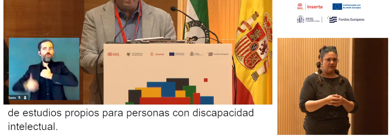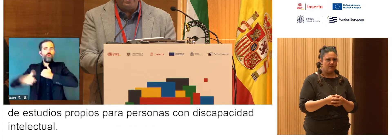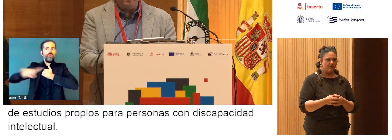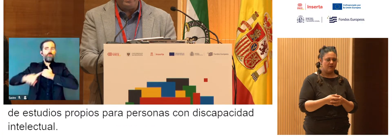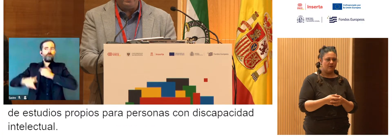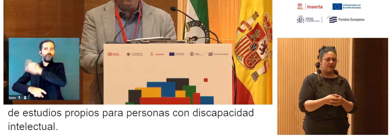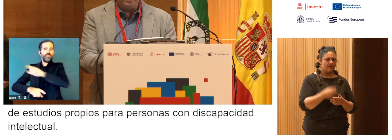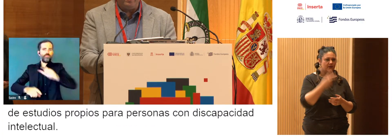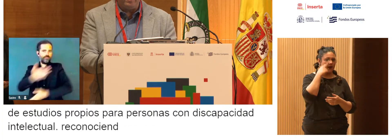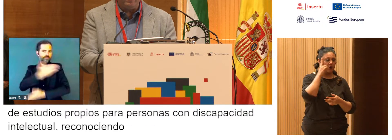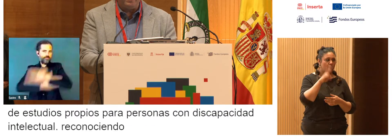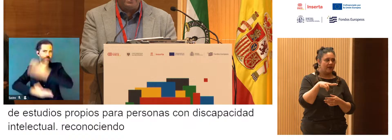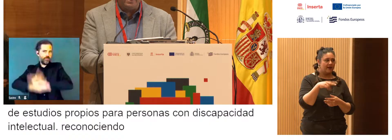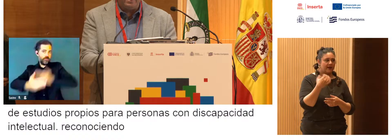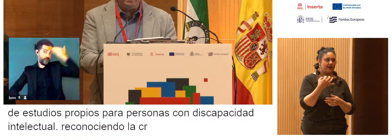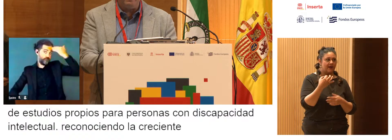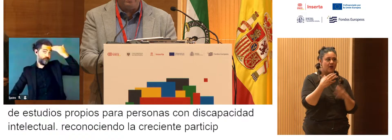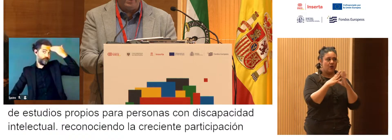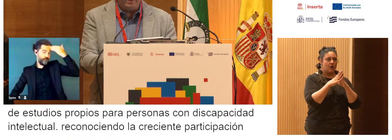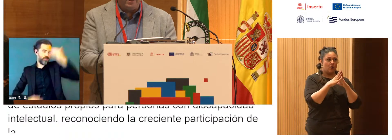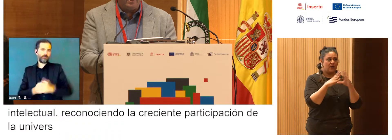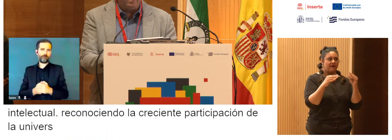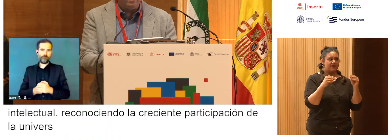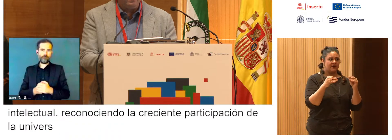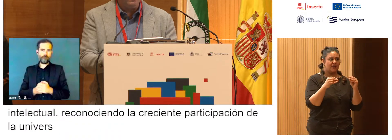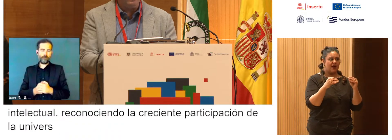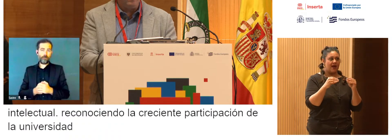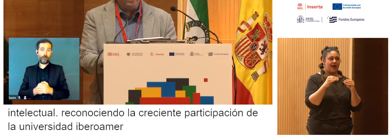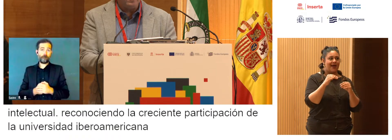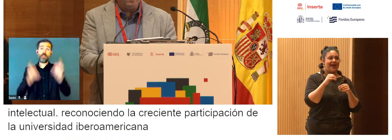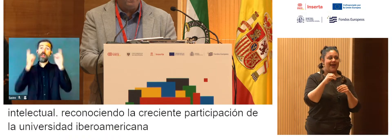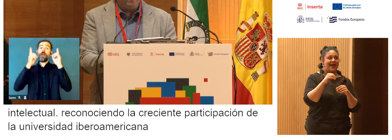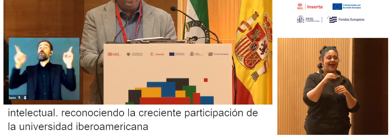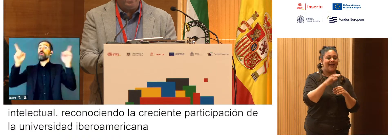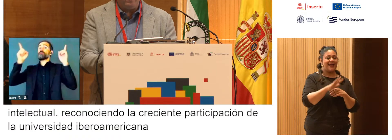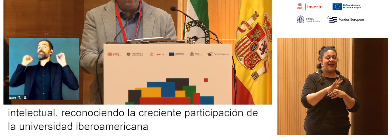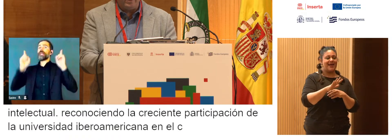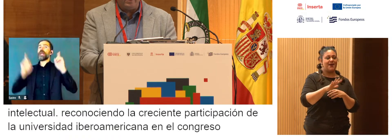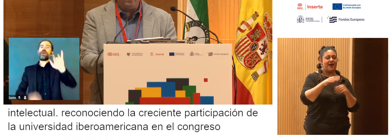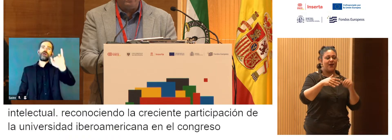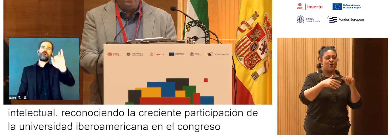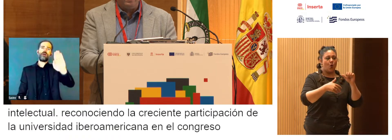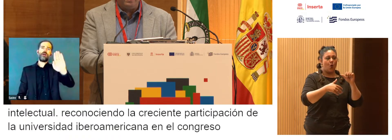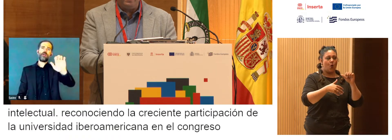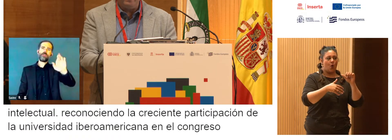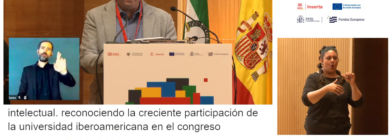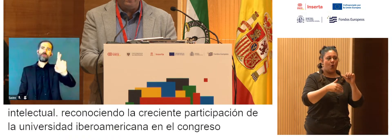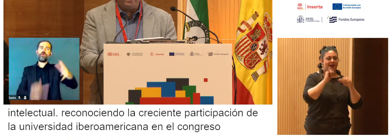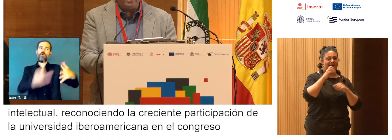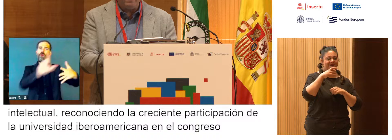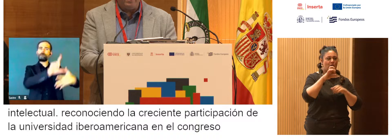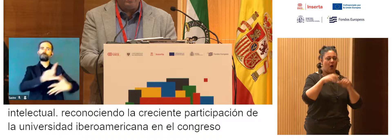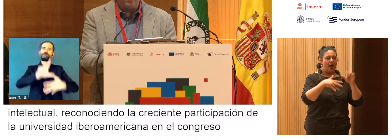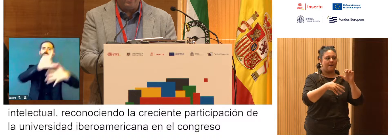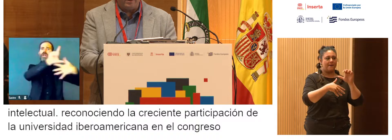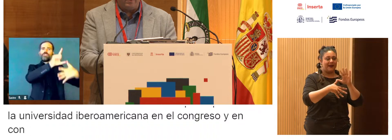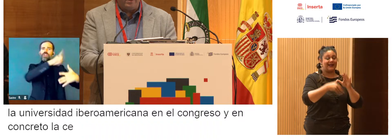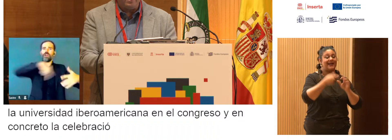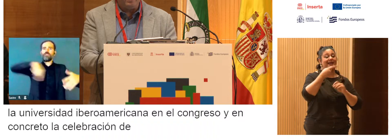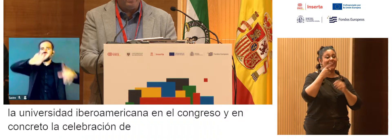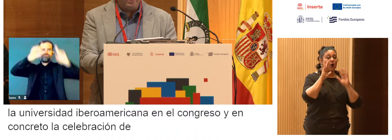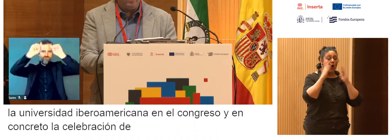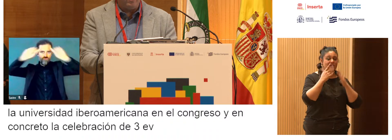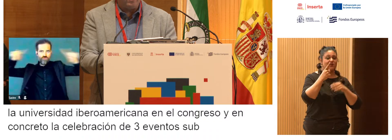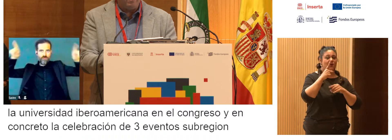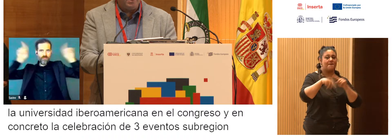Reconociendo la creciente participación de la Universidad Iberoamericana en el Congreso y, en concreto, la celebración de 3 eventos